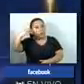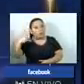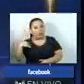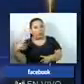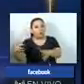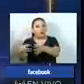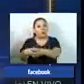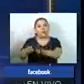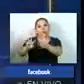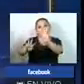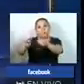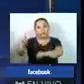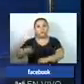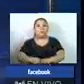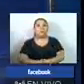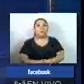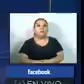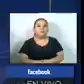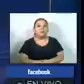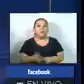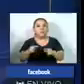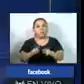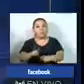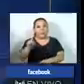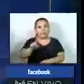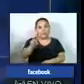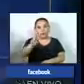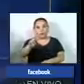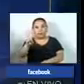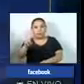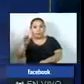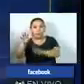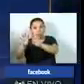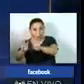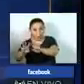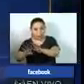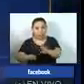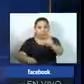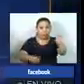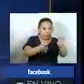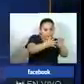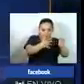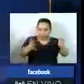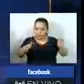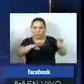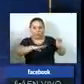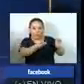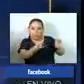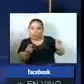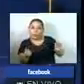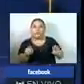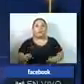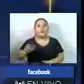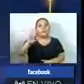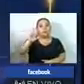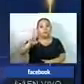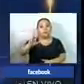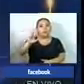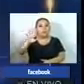y 96 al femenino mientras que en 2019 de enero a septiembre se registraron